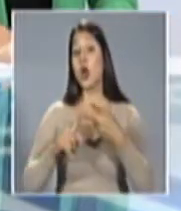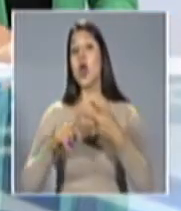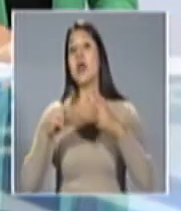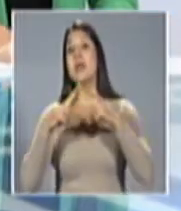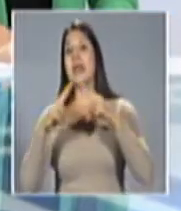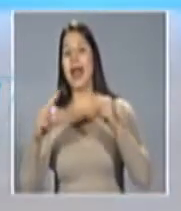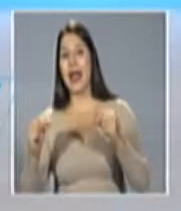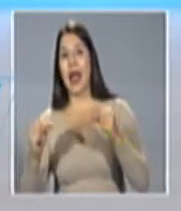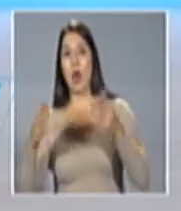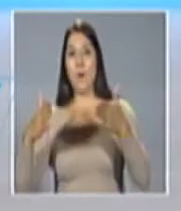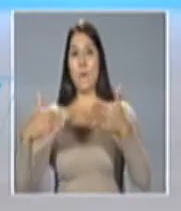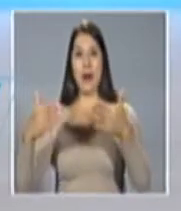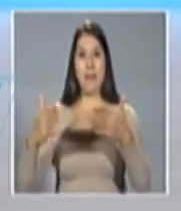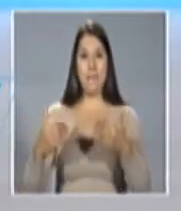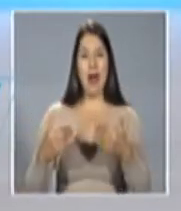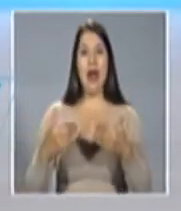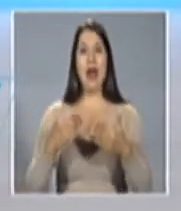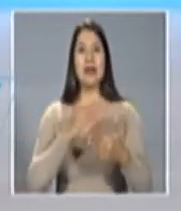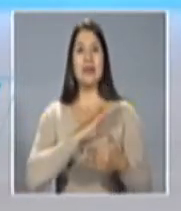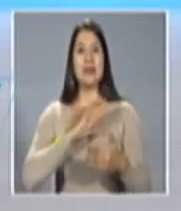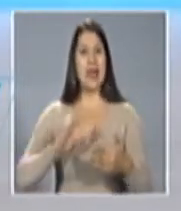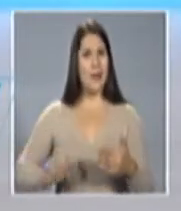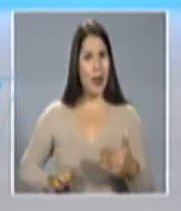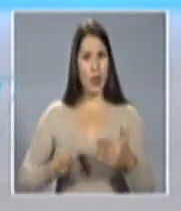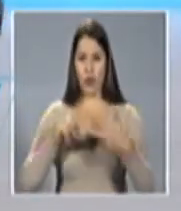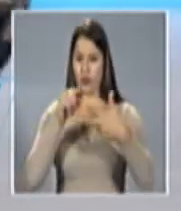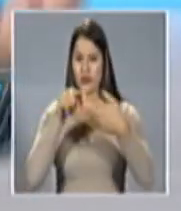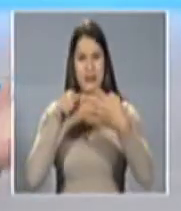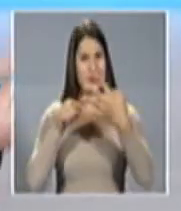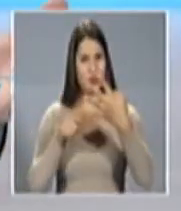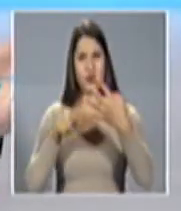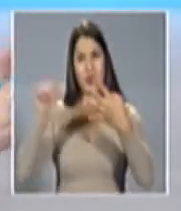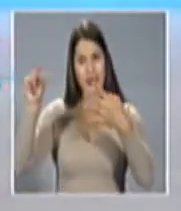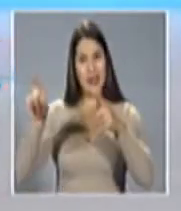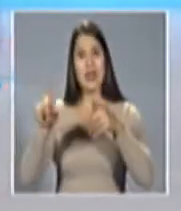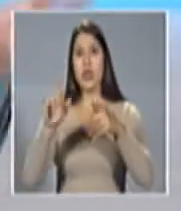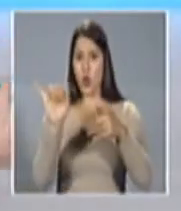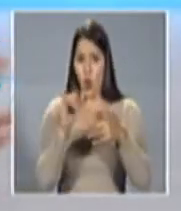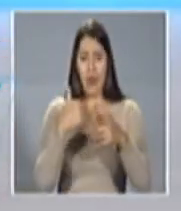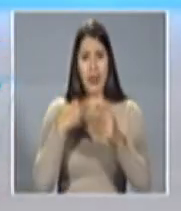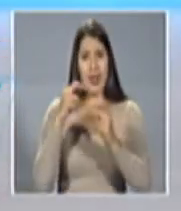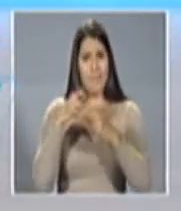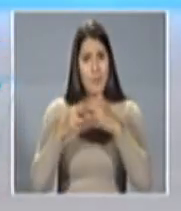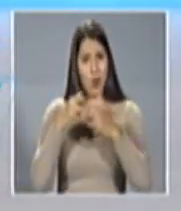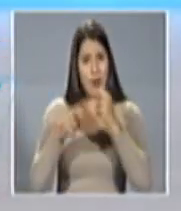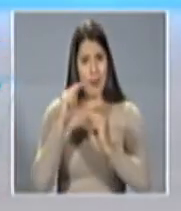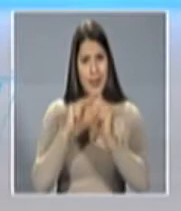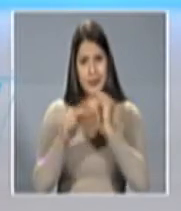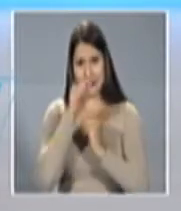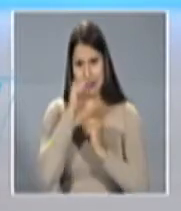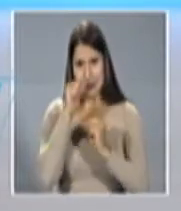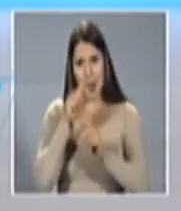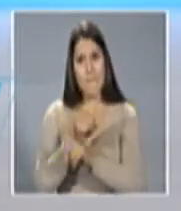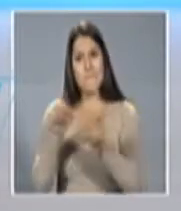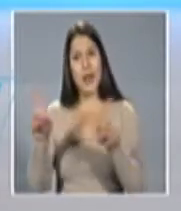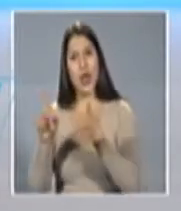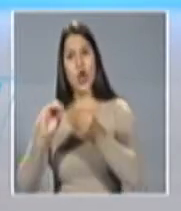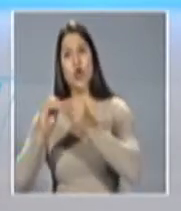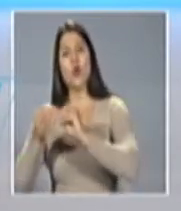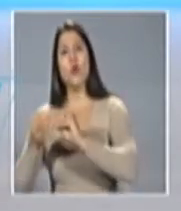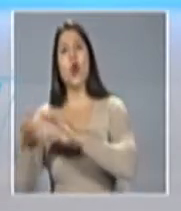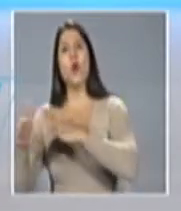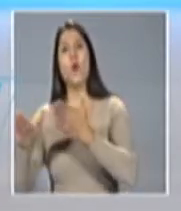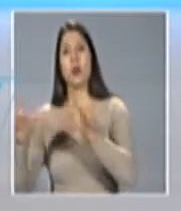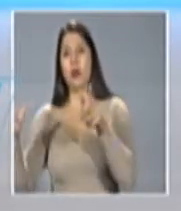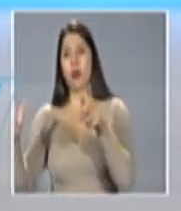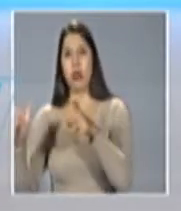Panamá, o sea, todos los países de la región centroamericana, igualmente aquejados por el narcotráfico, vieron disminuida su cantidad de homicidios. Bueno, ¿qué fue lo que pasó con